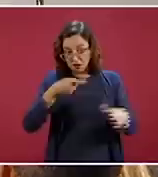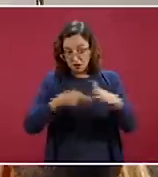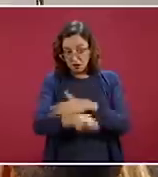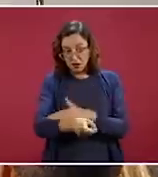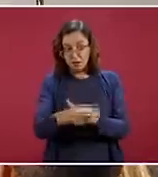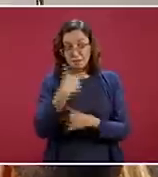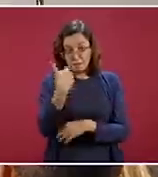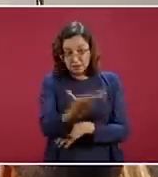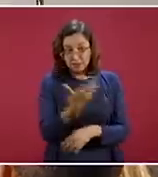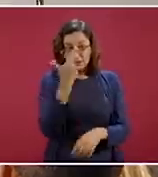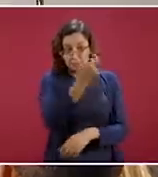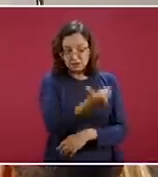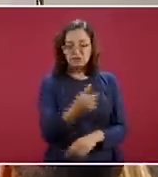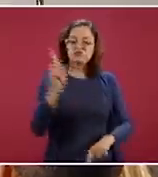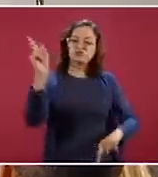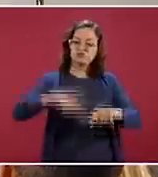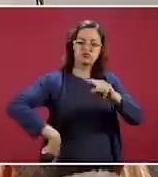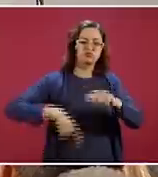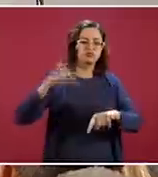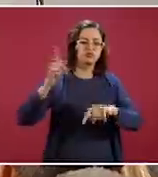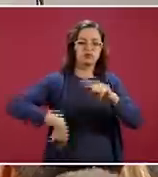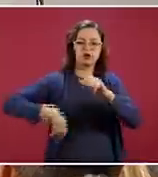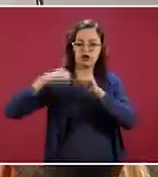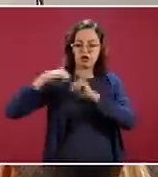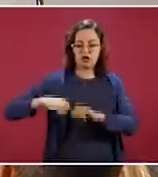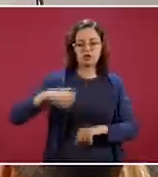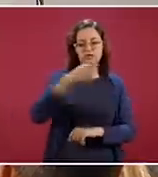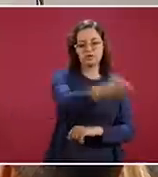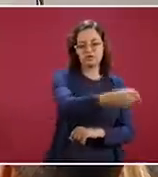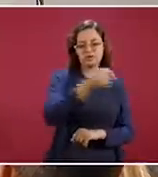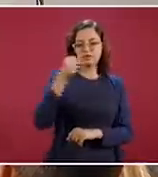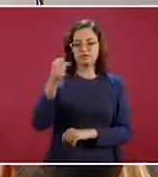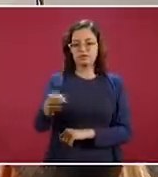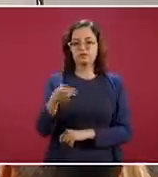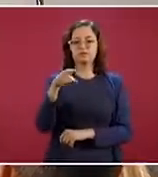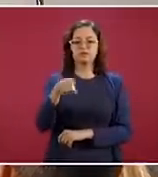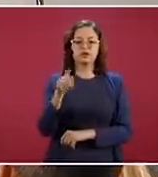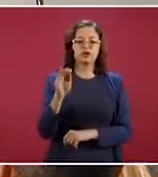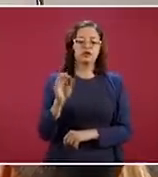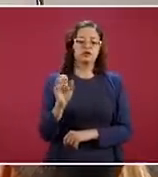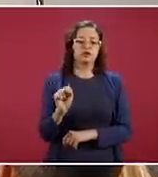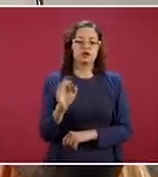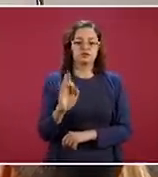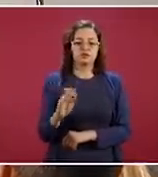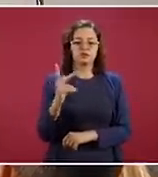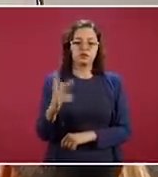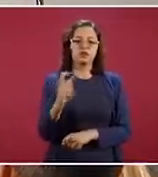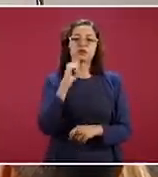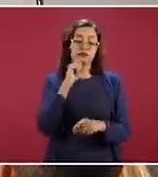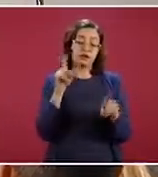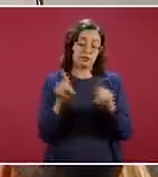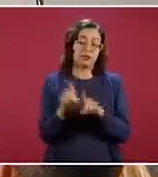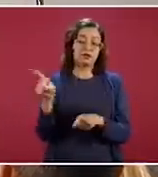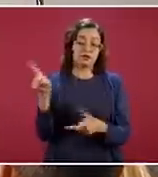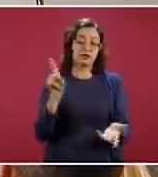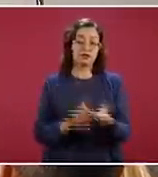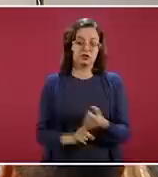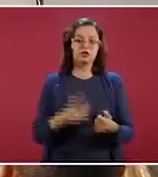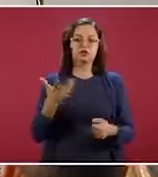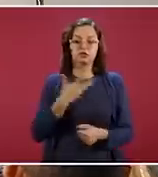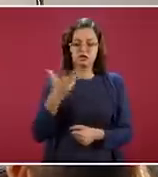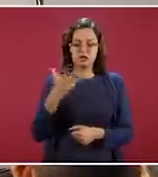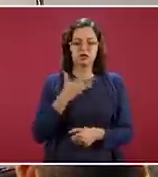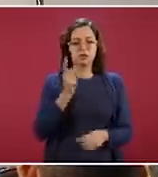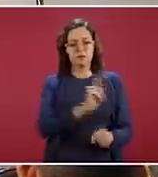estos servidores públicos y puestos a disposición a la función pública, que por cierto trae también un despliegue